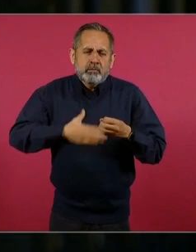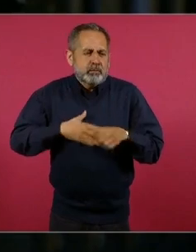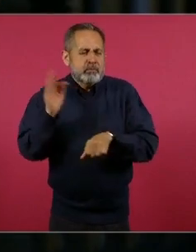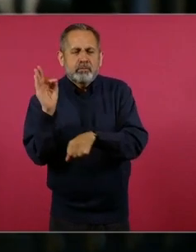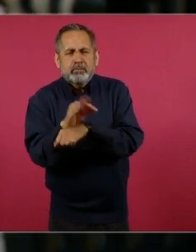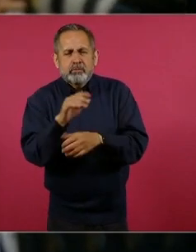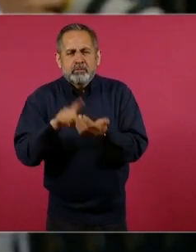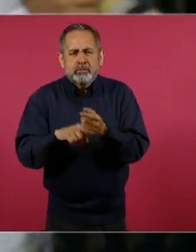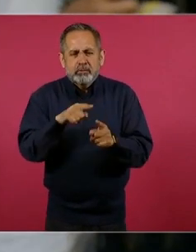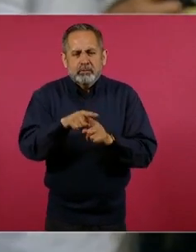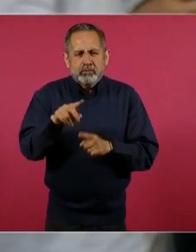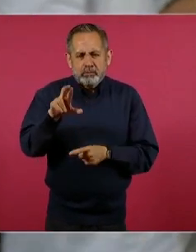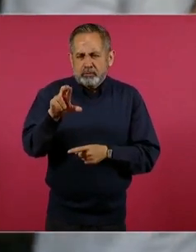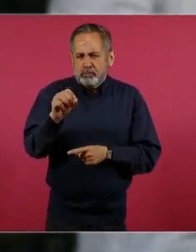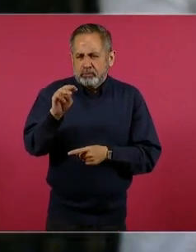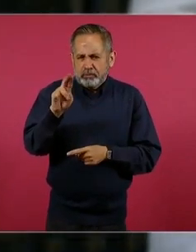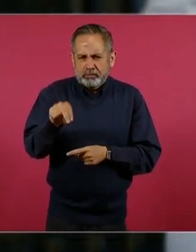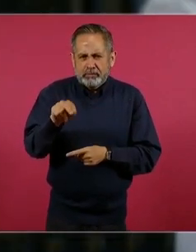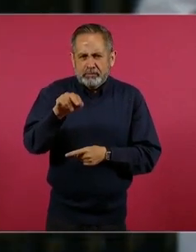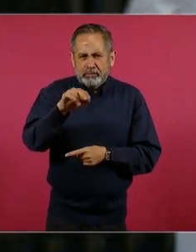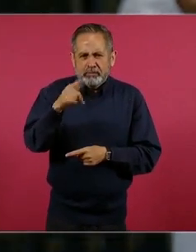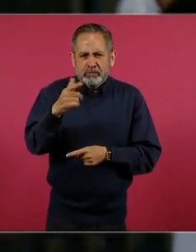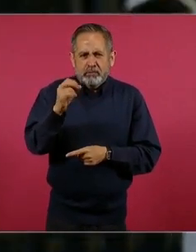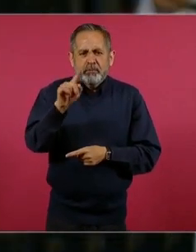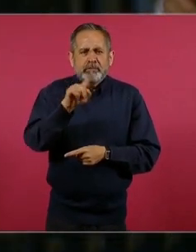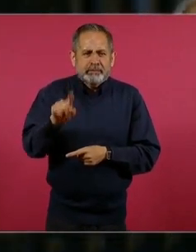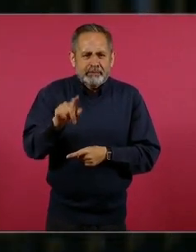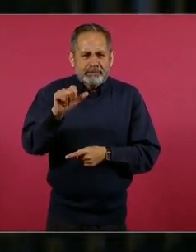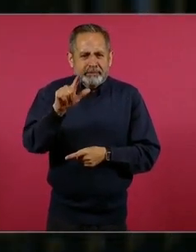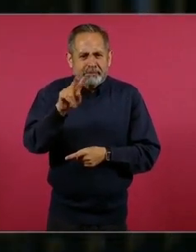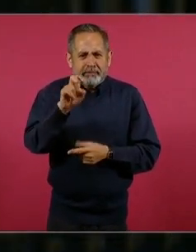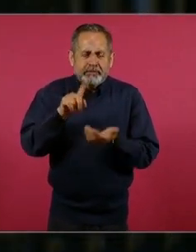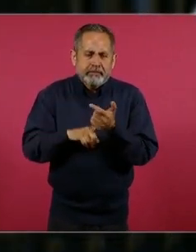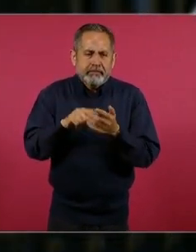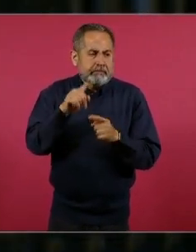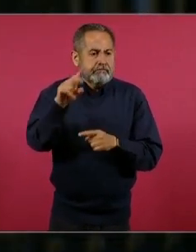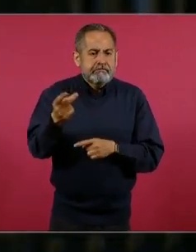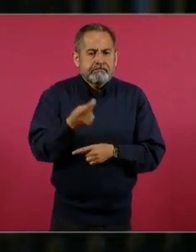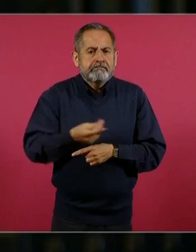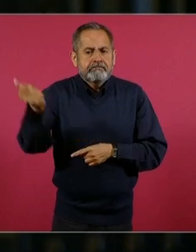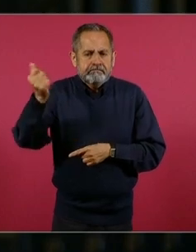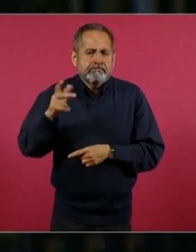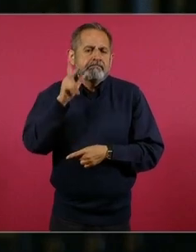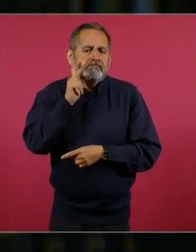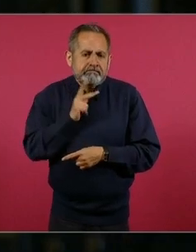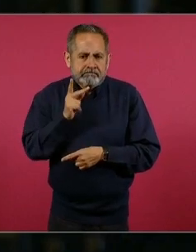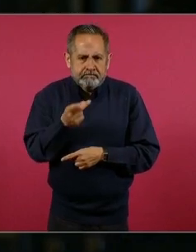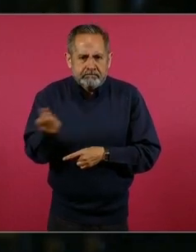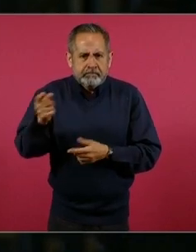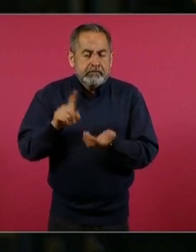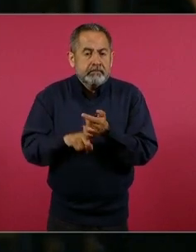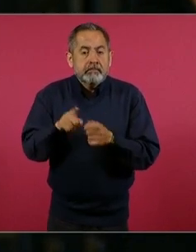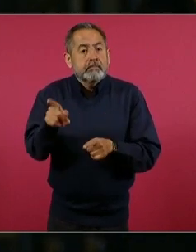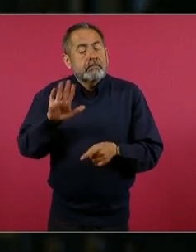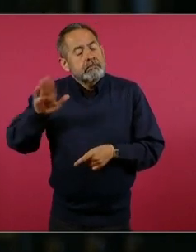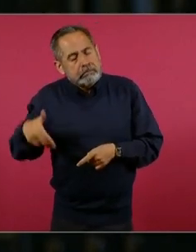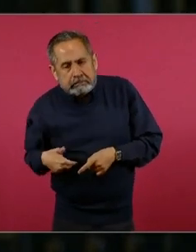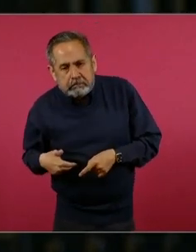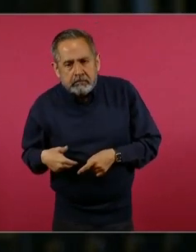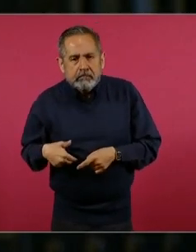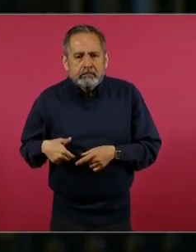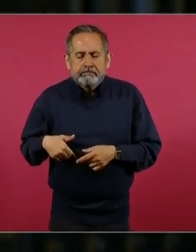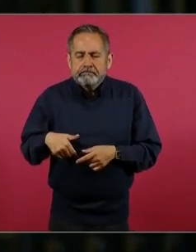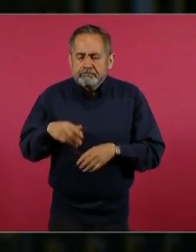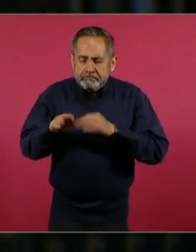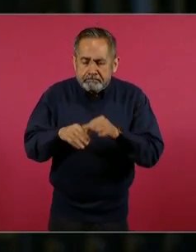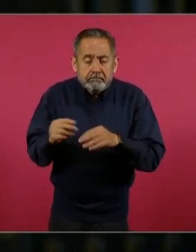de Román González Álvarez, injustamente despedido de Petróleos Mexicanos, donde se accidentó, donde